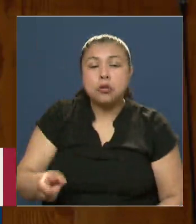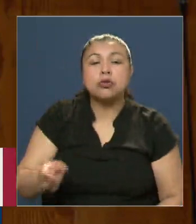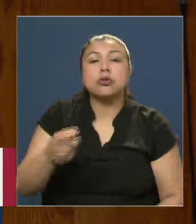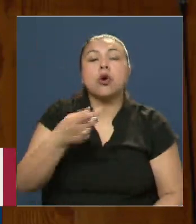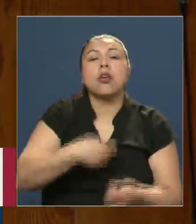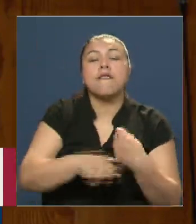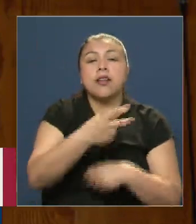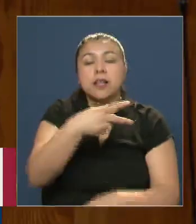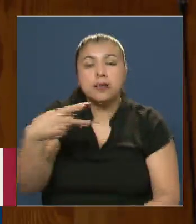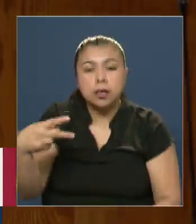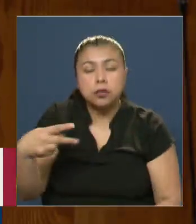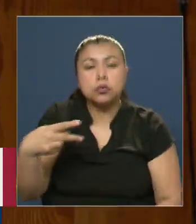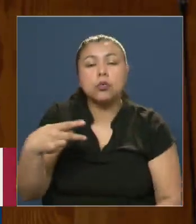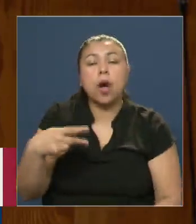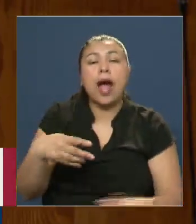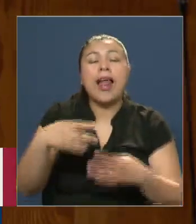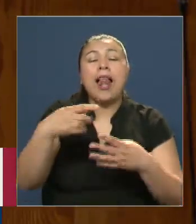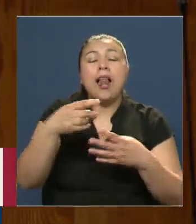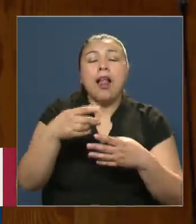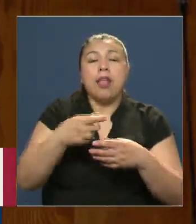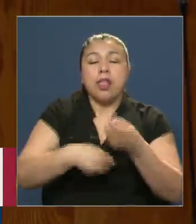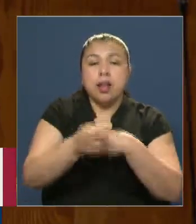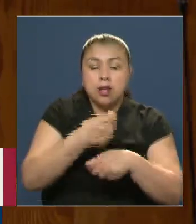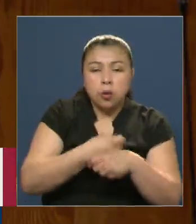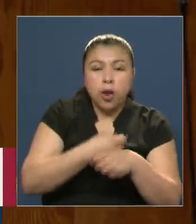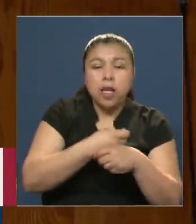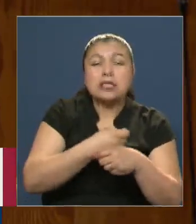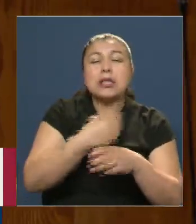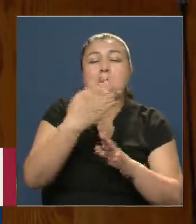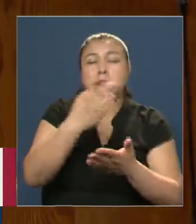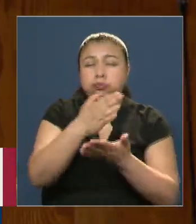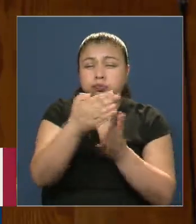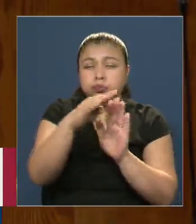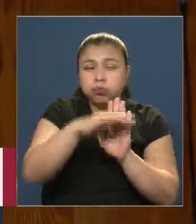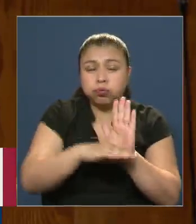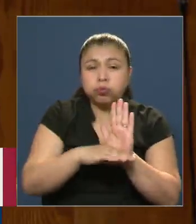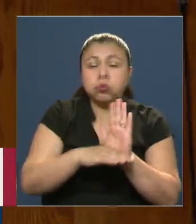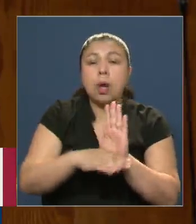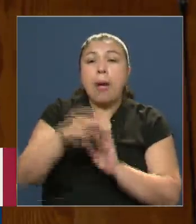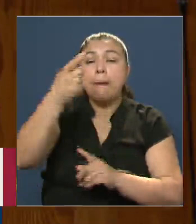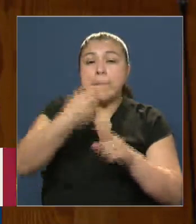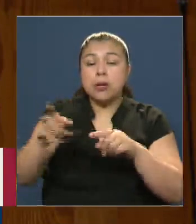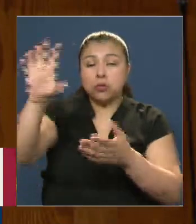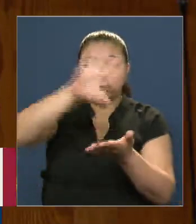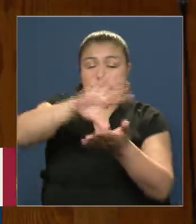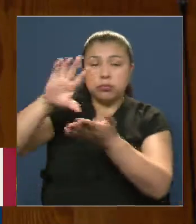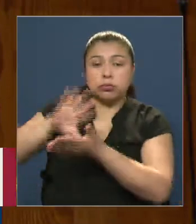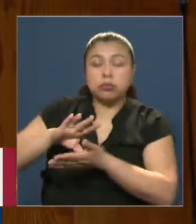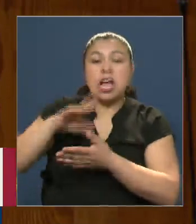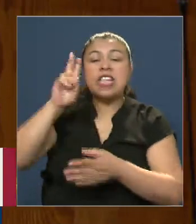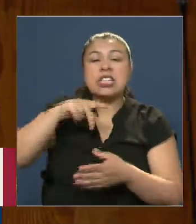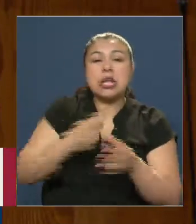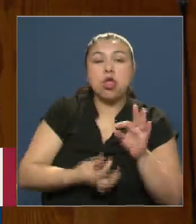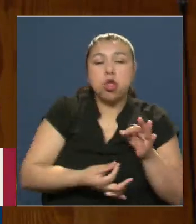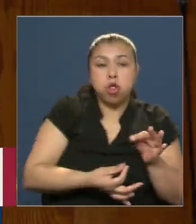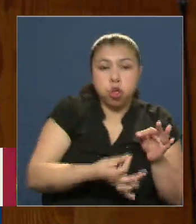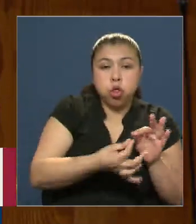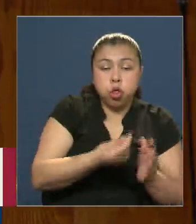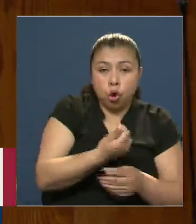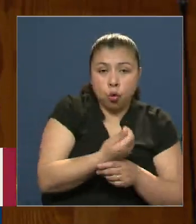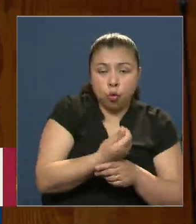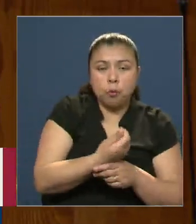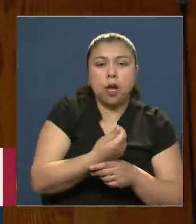ilegales, delitos marítimos, delincuencia organizada, tráfico ilícito de migrantes, terrorismo, delincuencia relacionada con